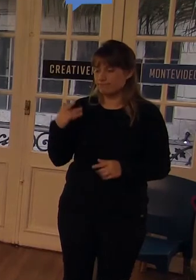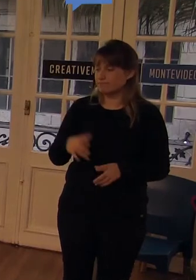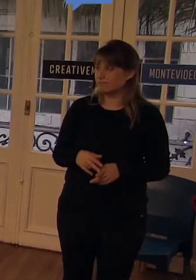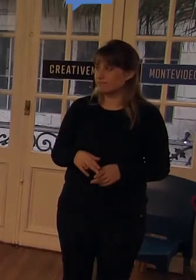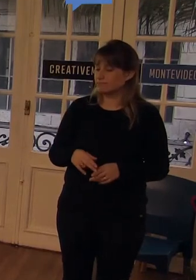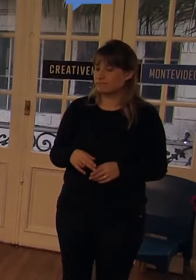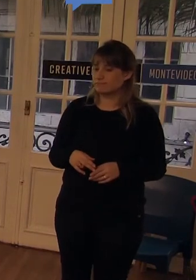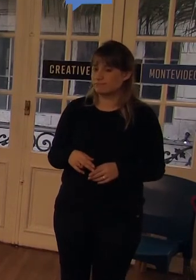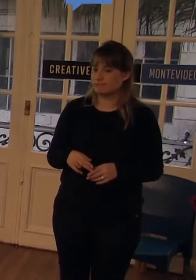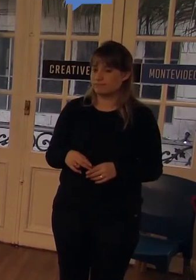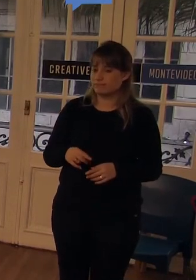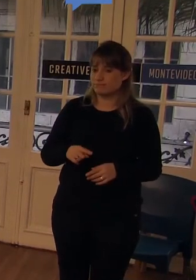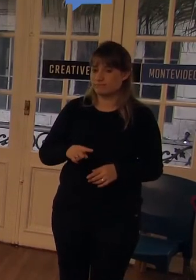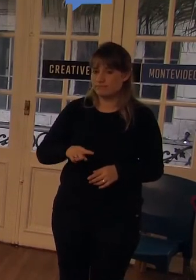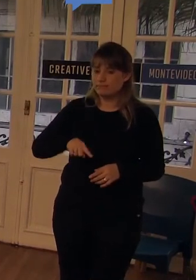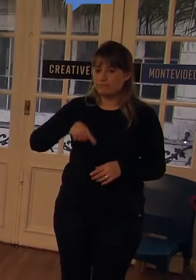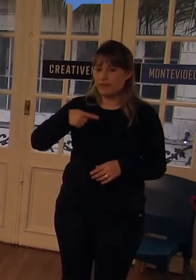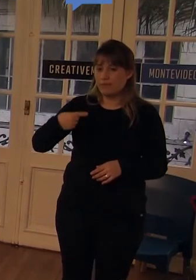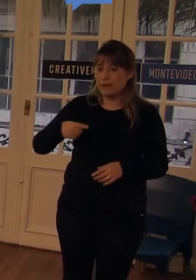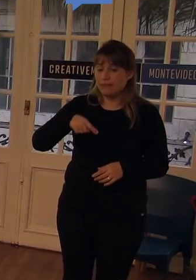Hay una etapa inicial en la que